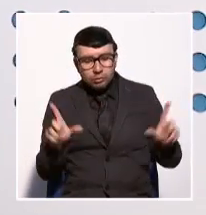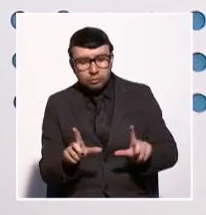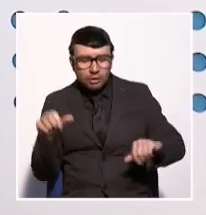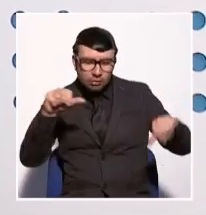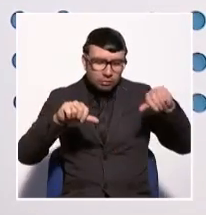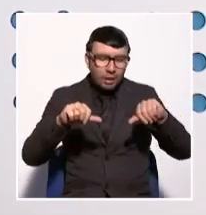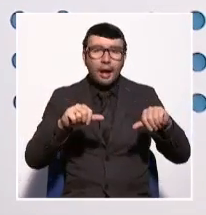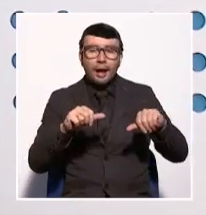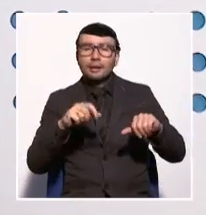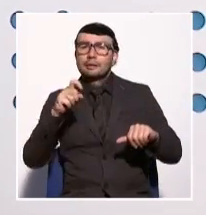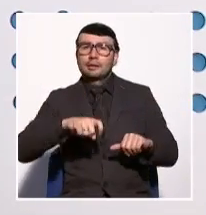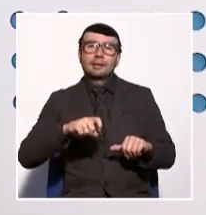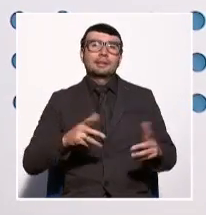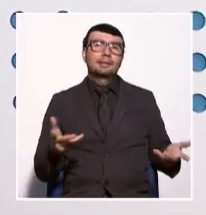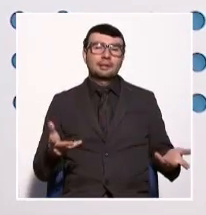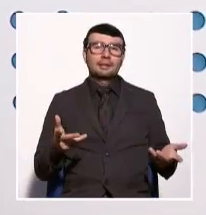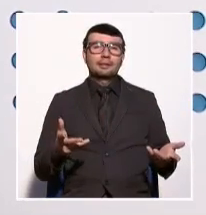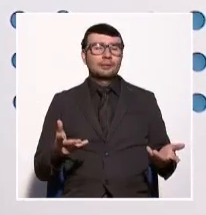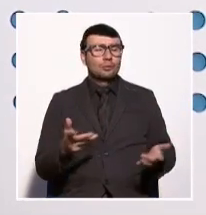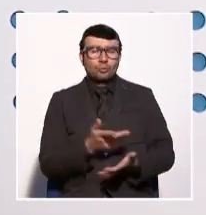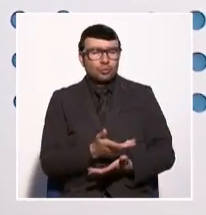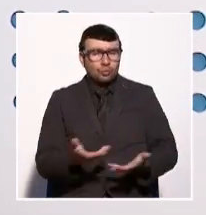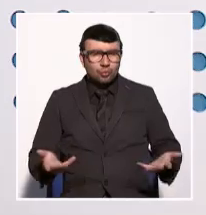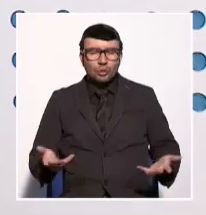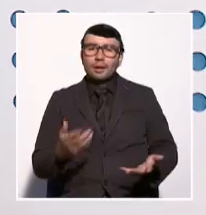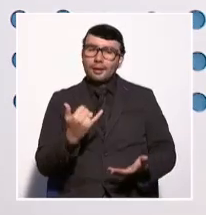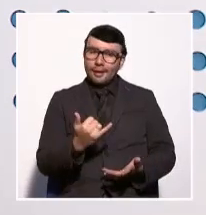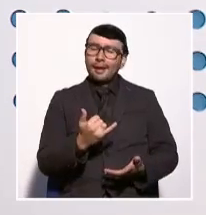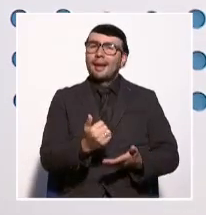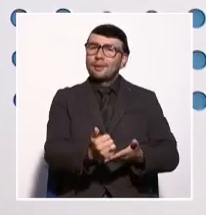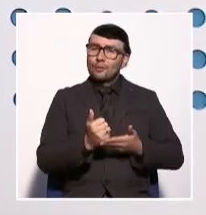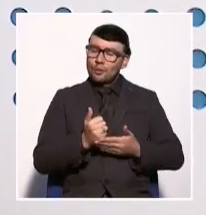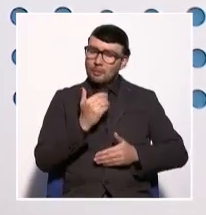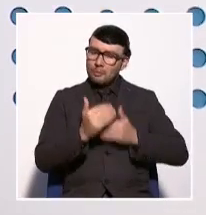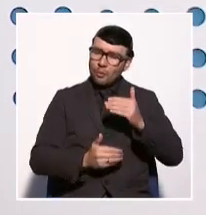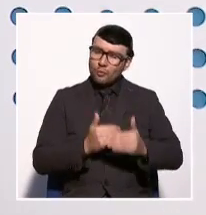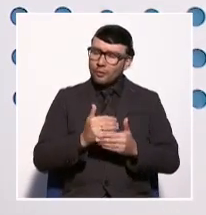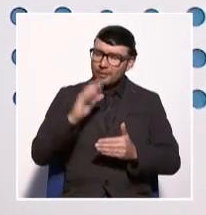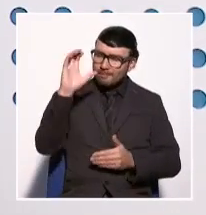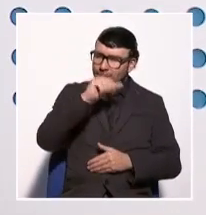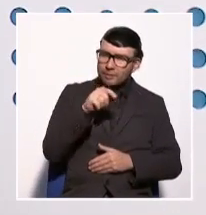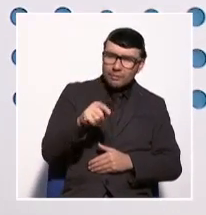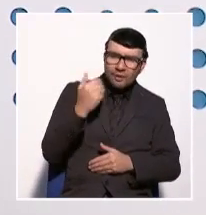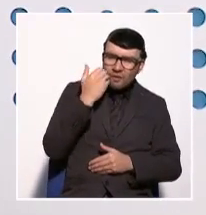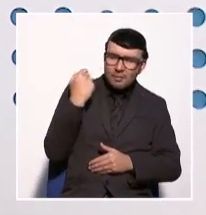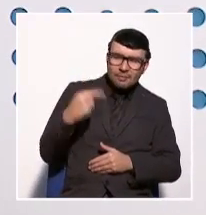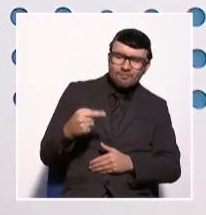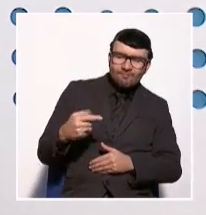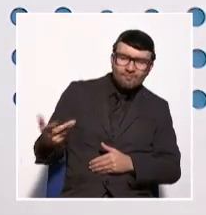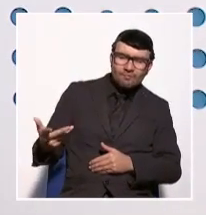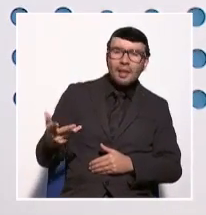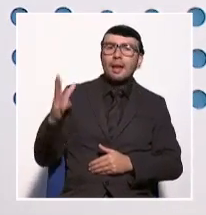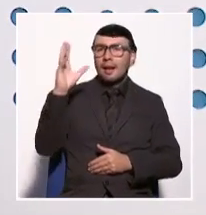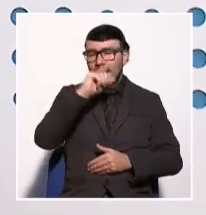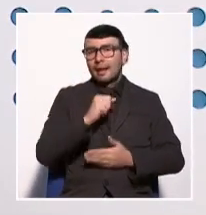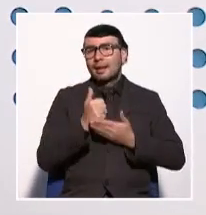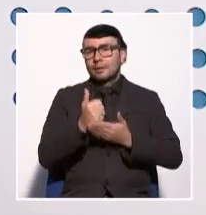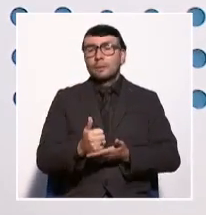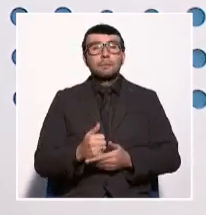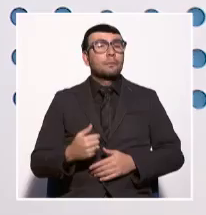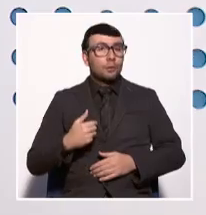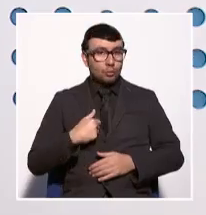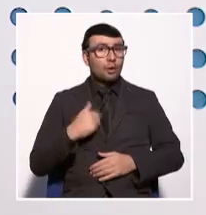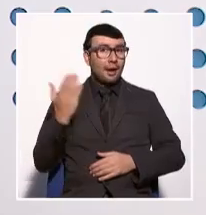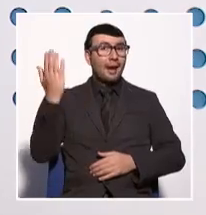imágenes y demás para poder entrar en ese proceso de diagnóstico y tratamiento y como se los he dicho muchas veces en la actualidad yo no